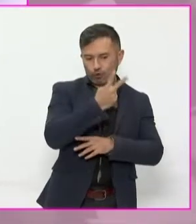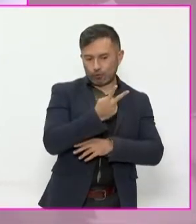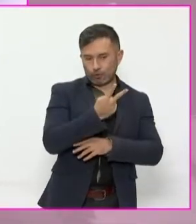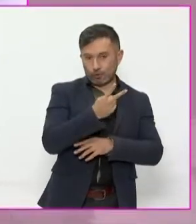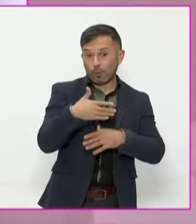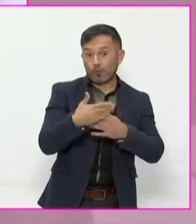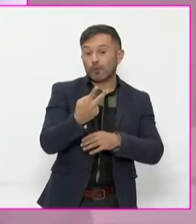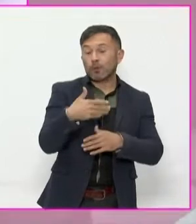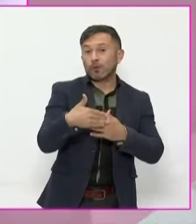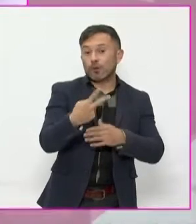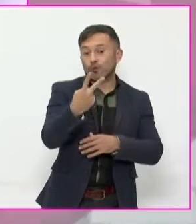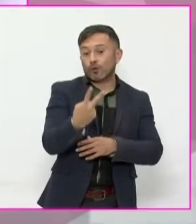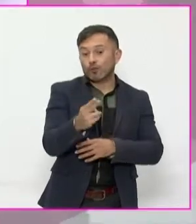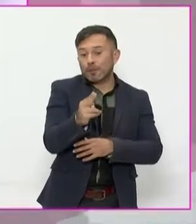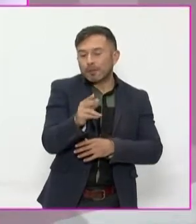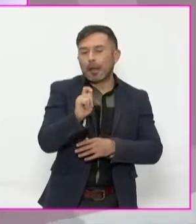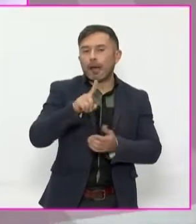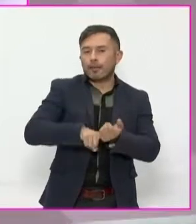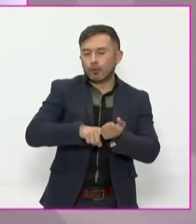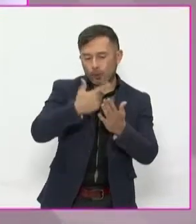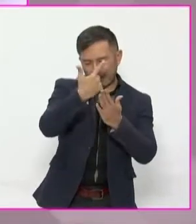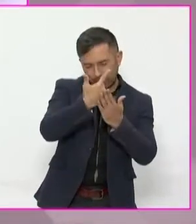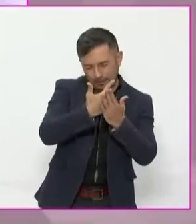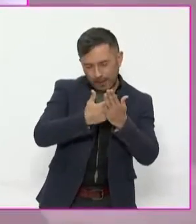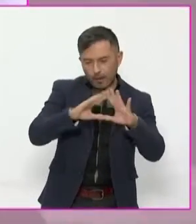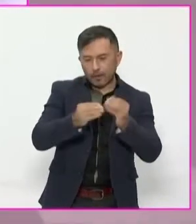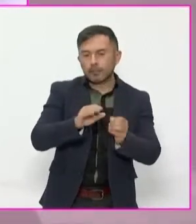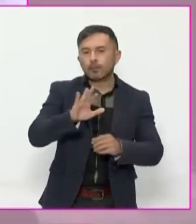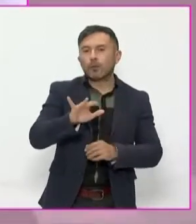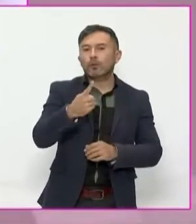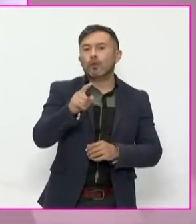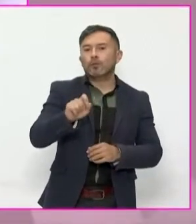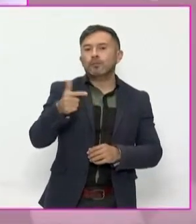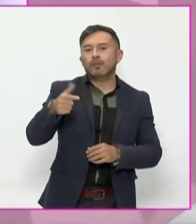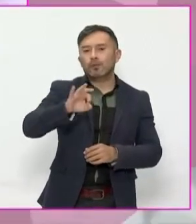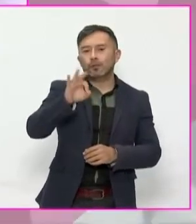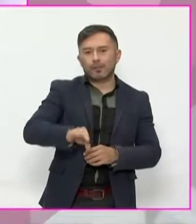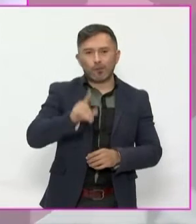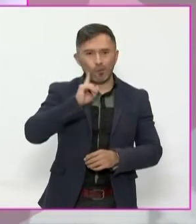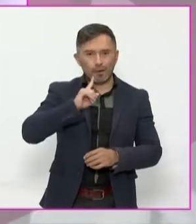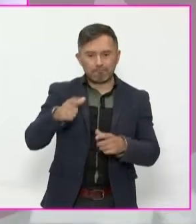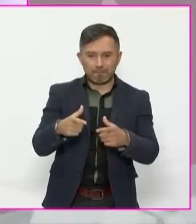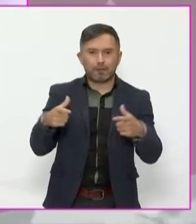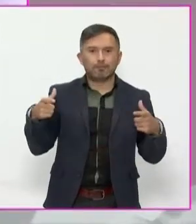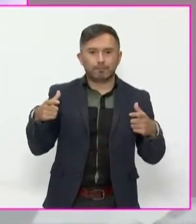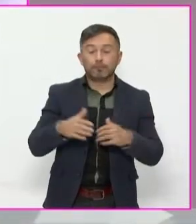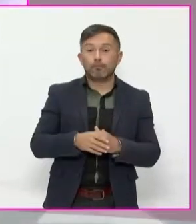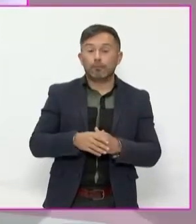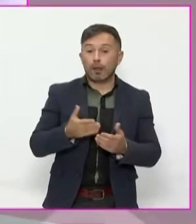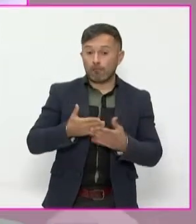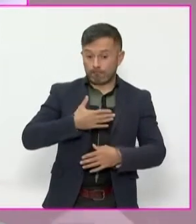el 51.7% de la lista nominal son mujeres, ¿no? Y en este caso corresponde al